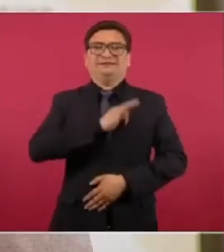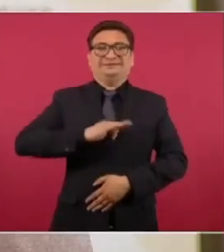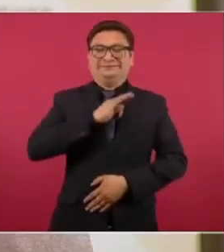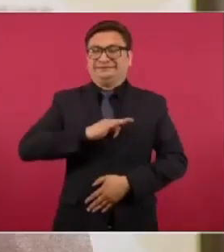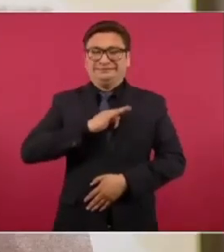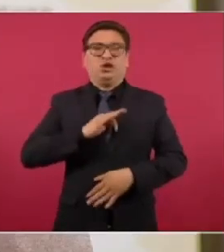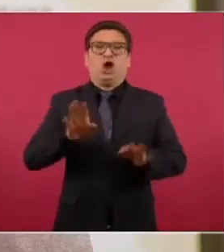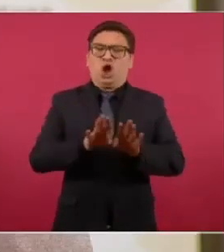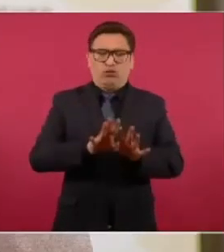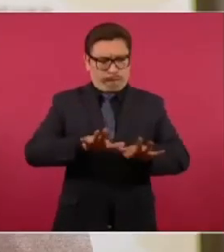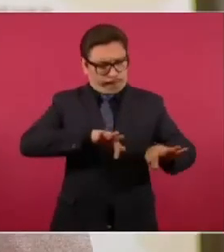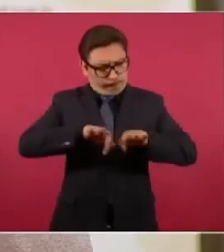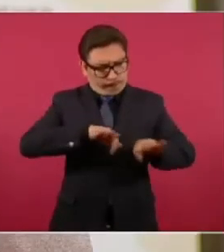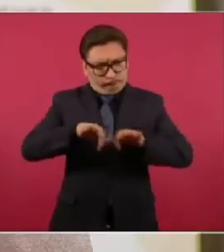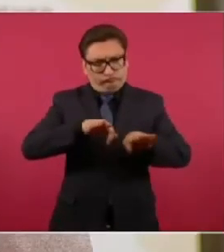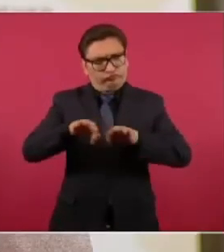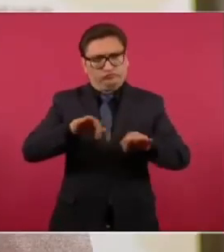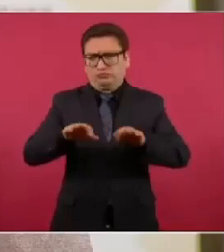honradamente